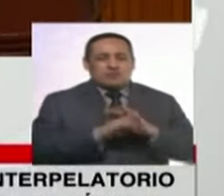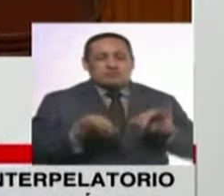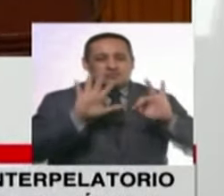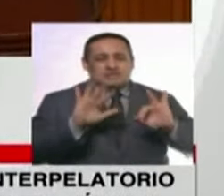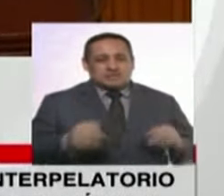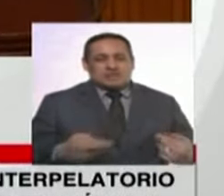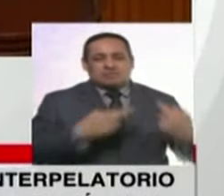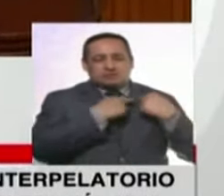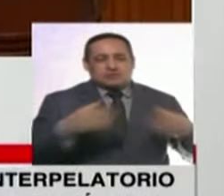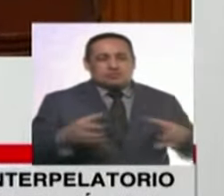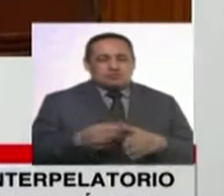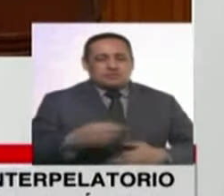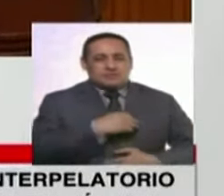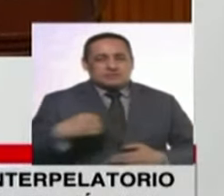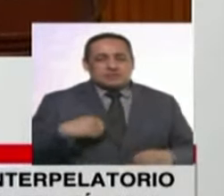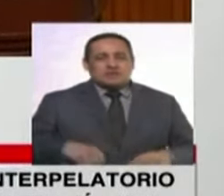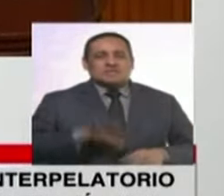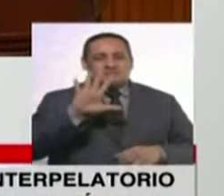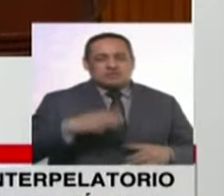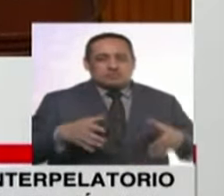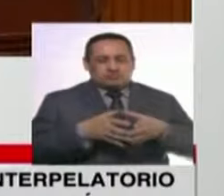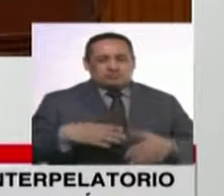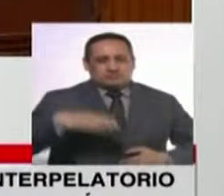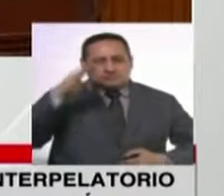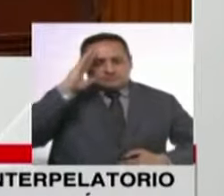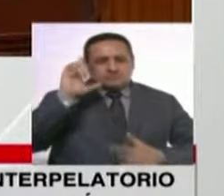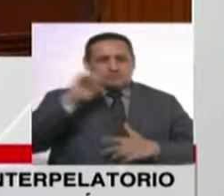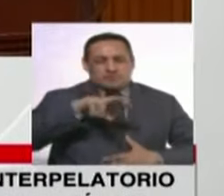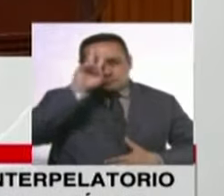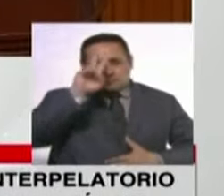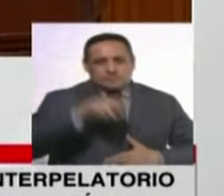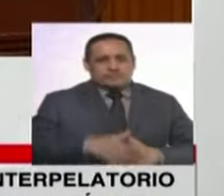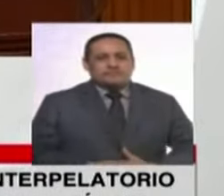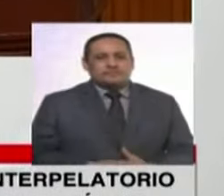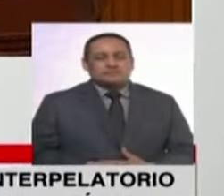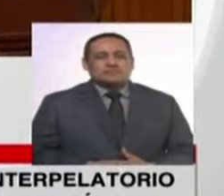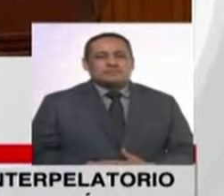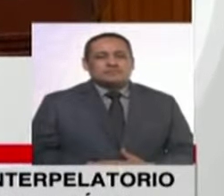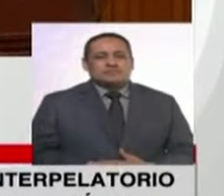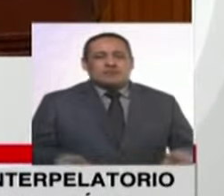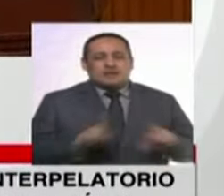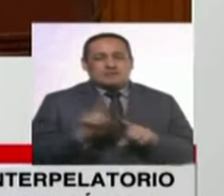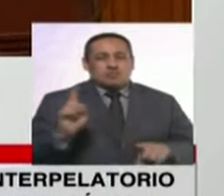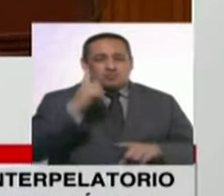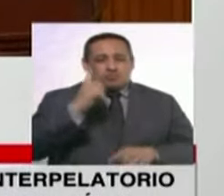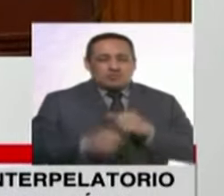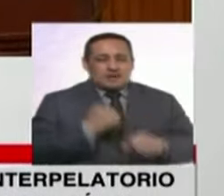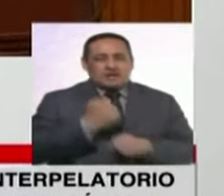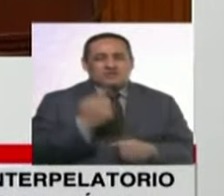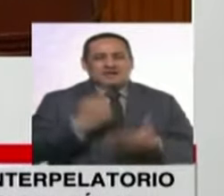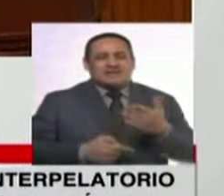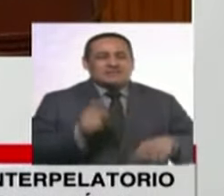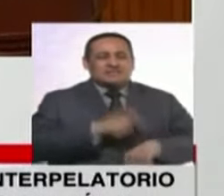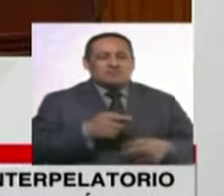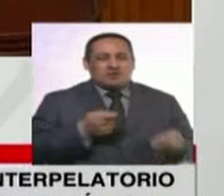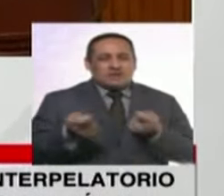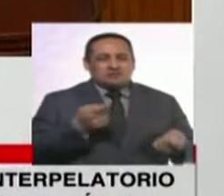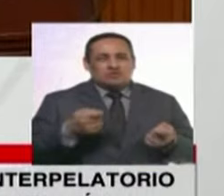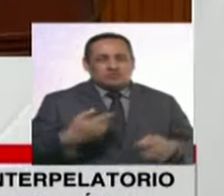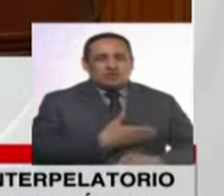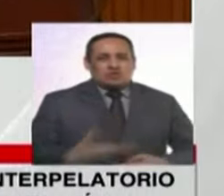titulares del sector interior y 5 comandantes generales de la Policía Nacional del Perú en el primer año de qué periodo de gestión